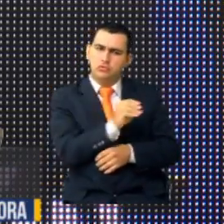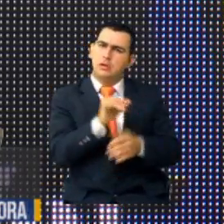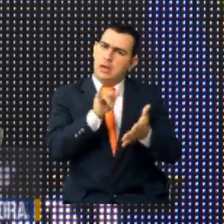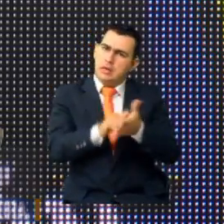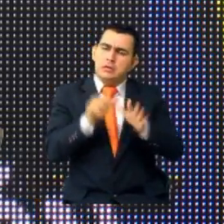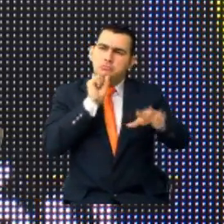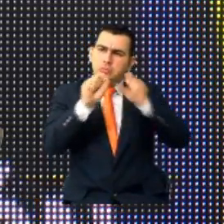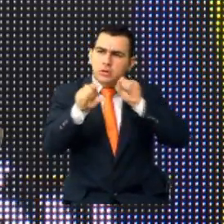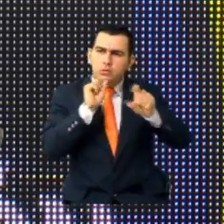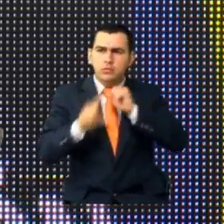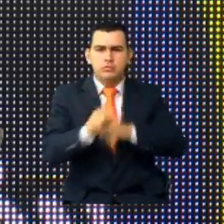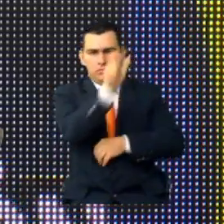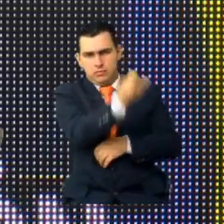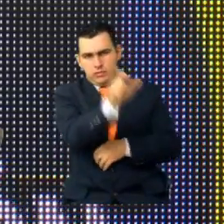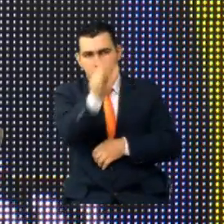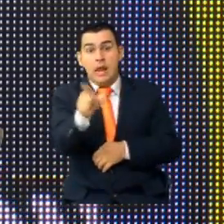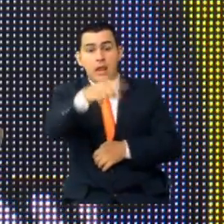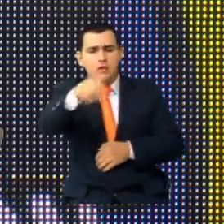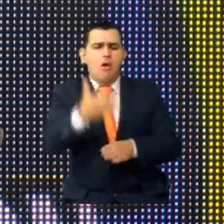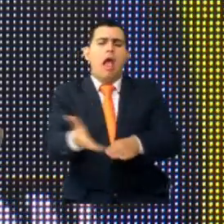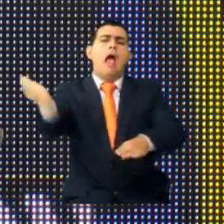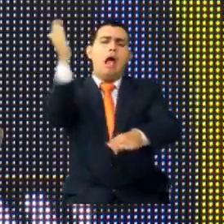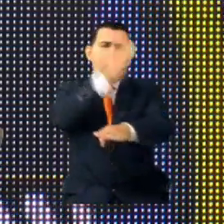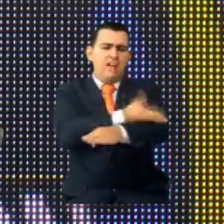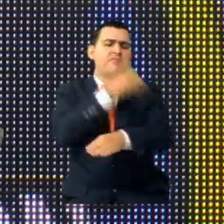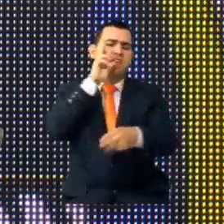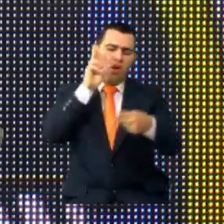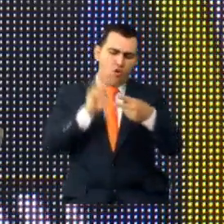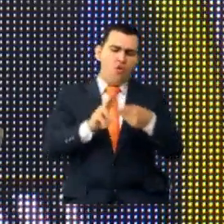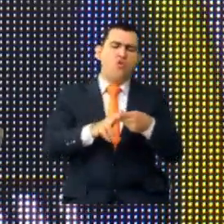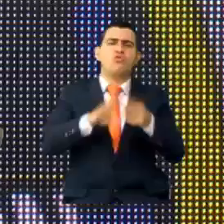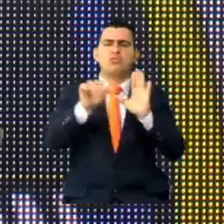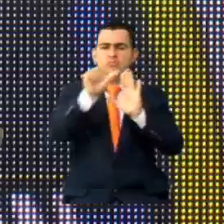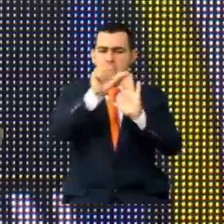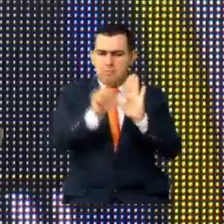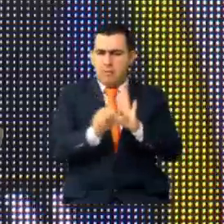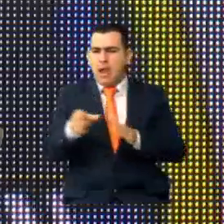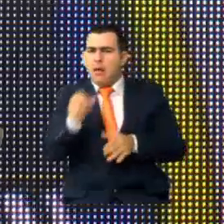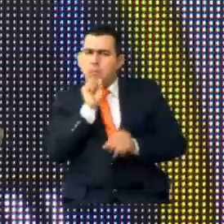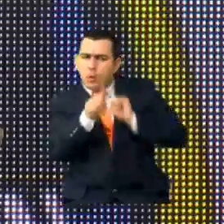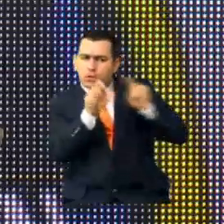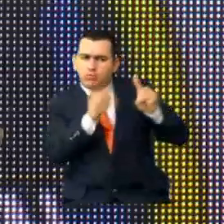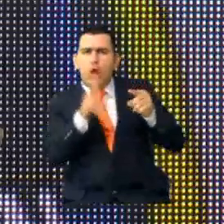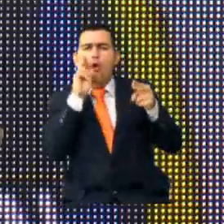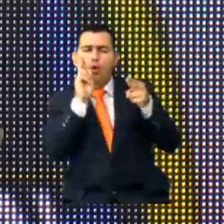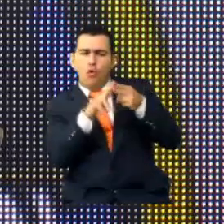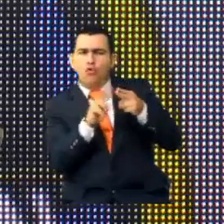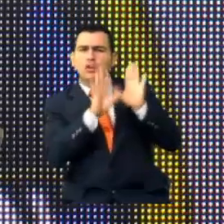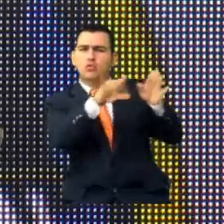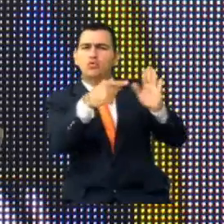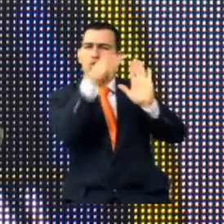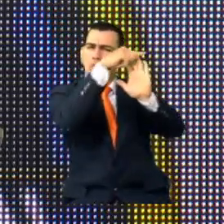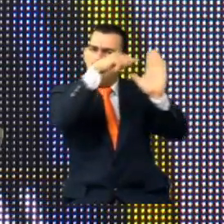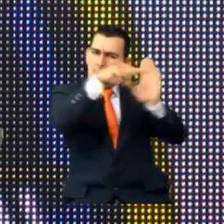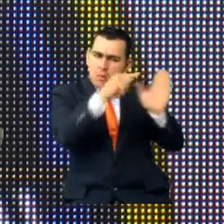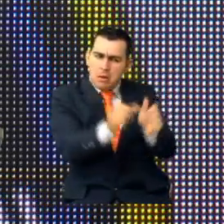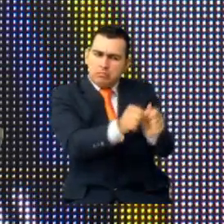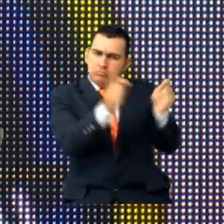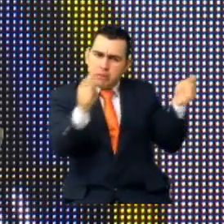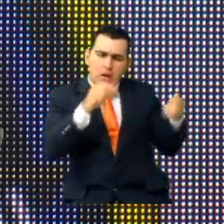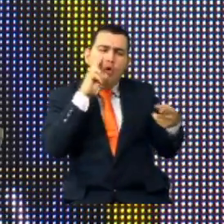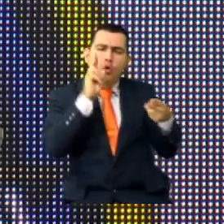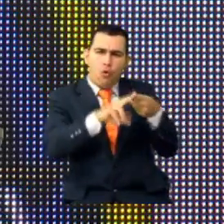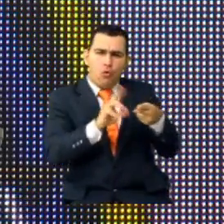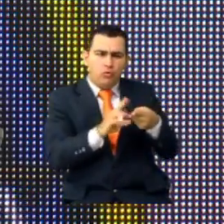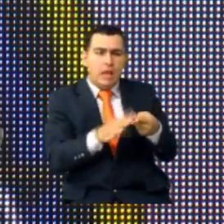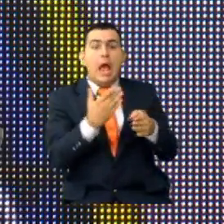preguntas a los candidatos. Ellos ya han estudiado previamente los planes de gobierno de cada uno de los aspirantes a la alcaldía municipal y han planteado